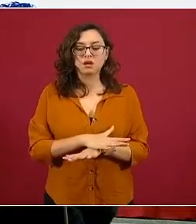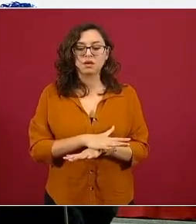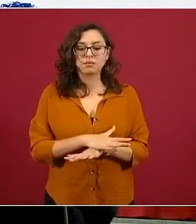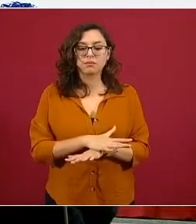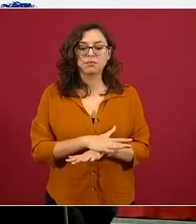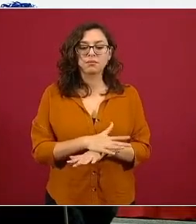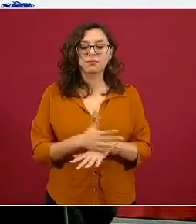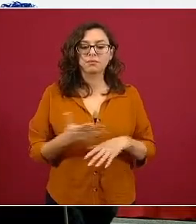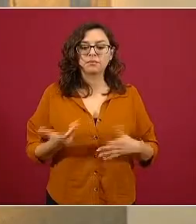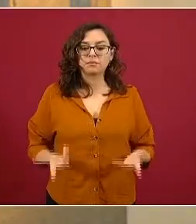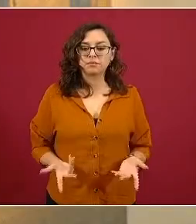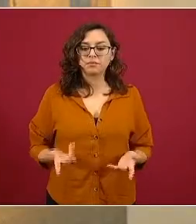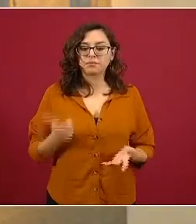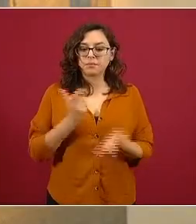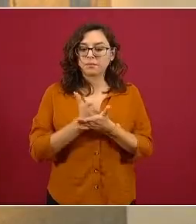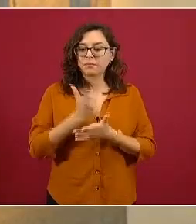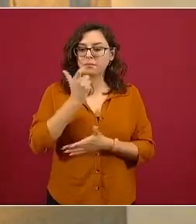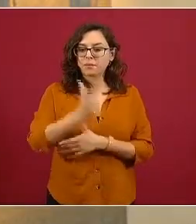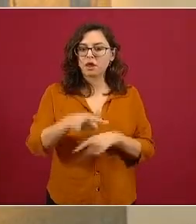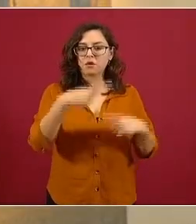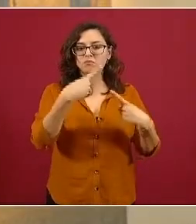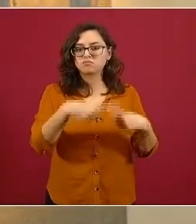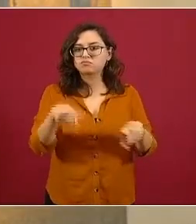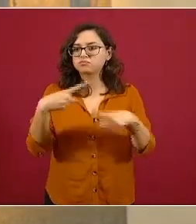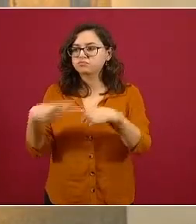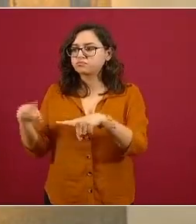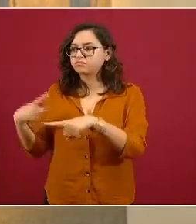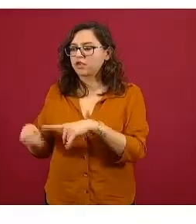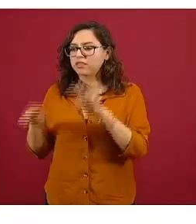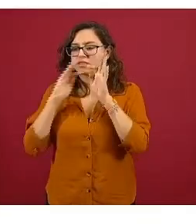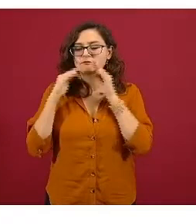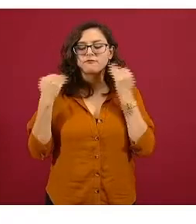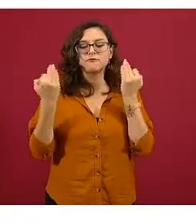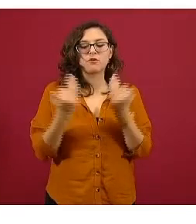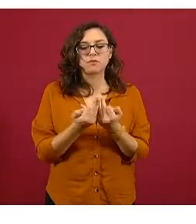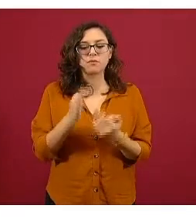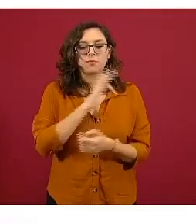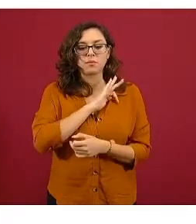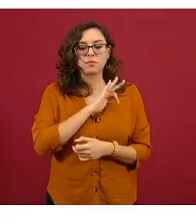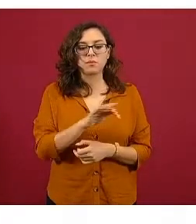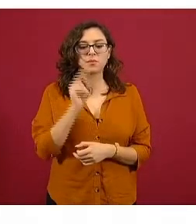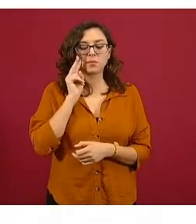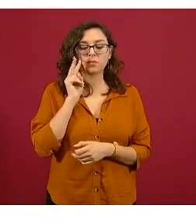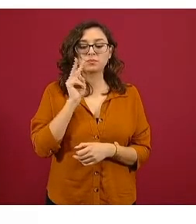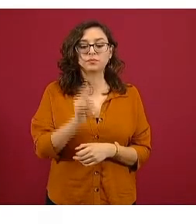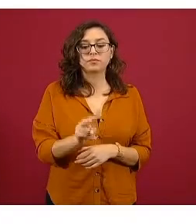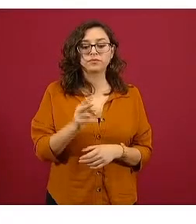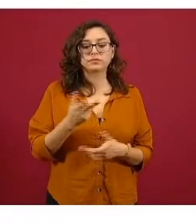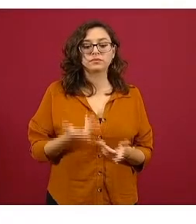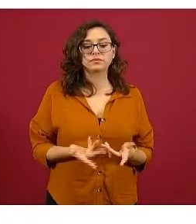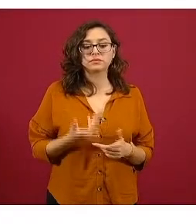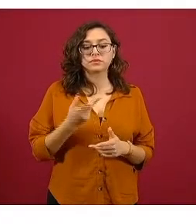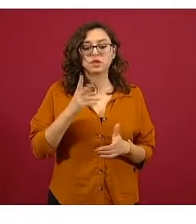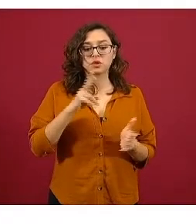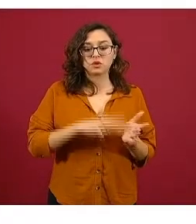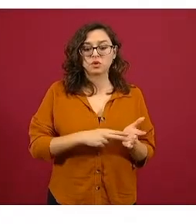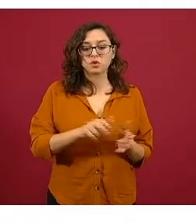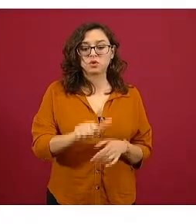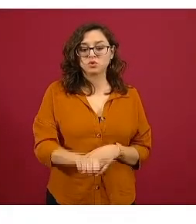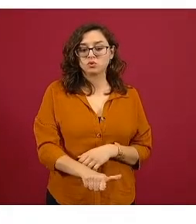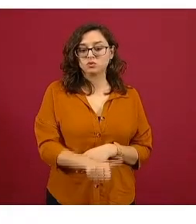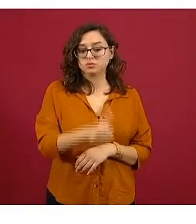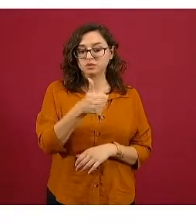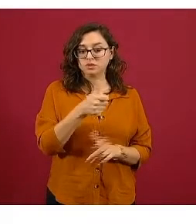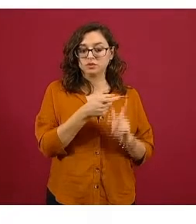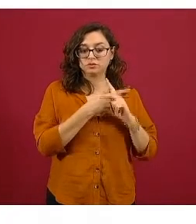de uso de medios de pago. Si se fijan al inicio del periodo, en